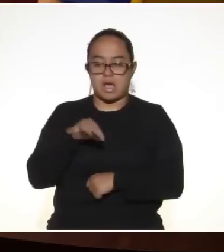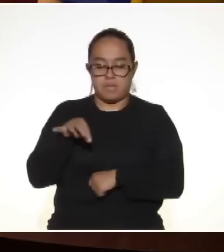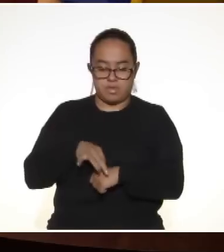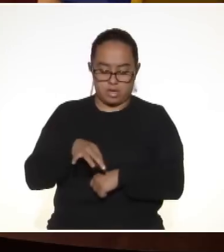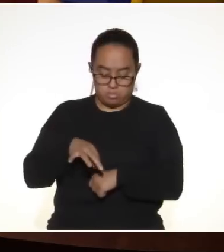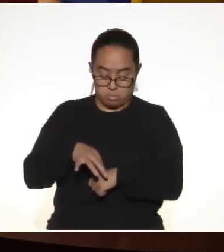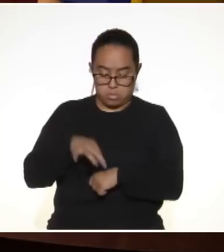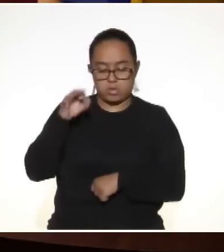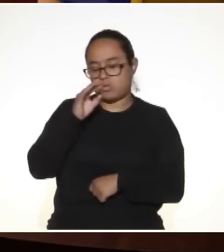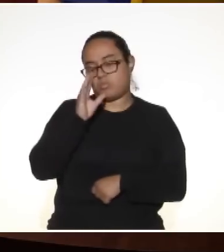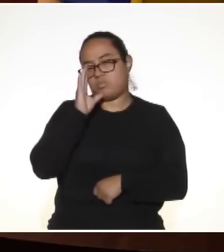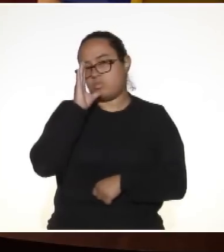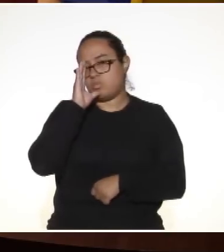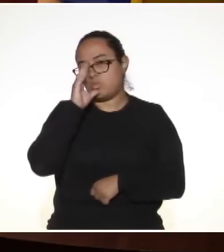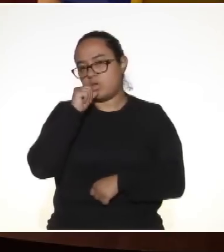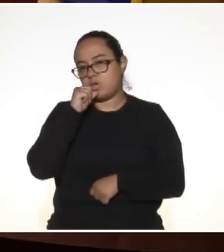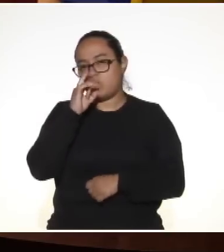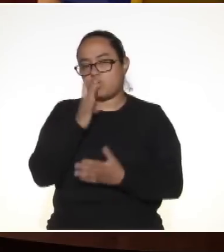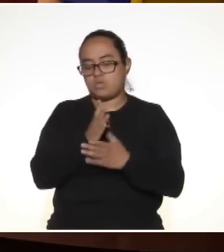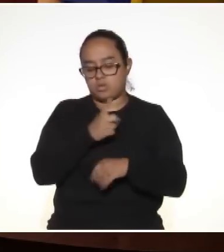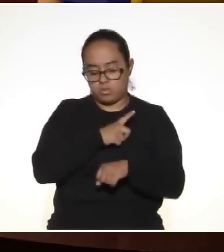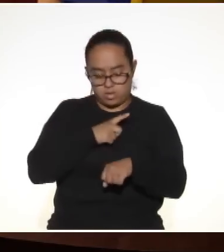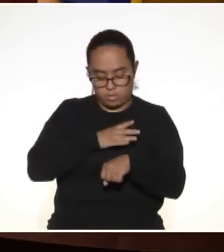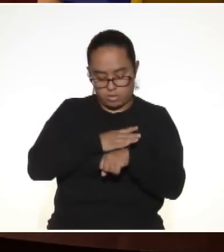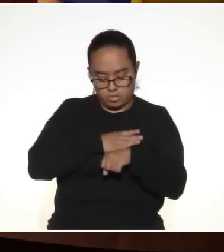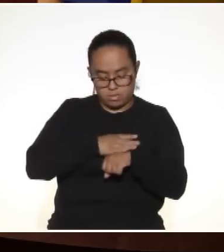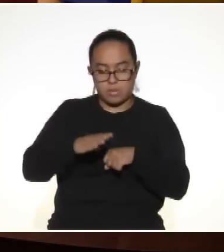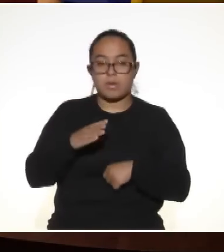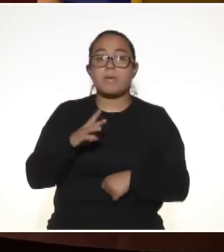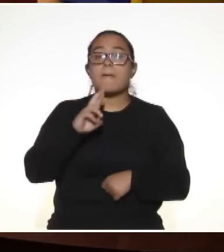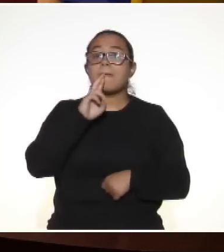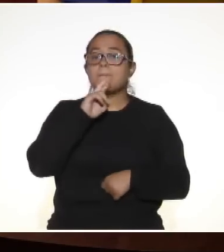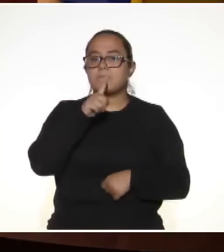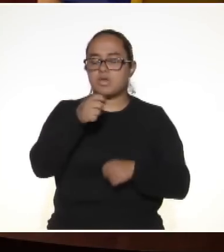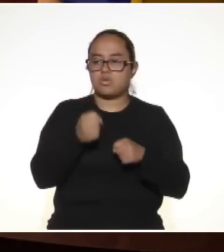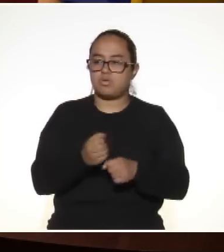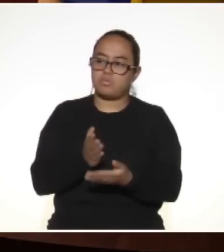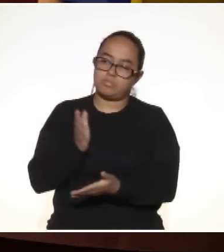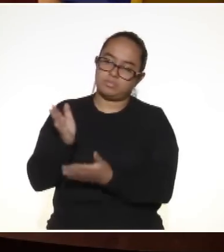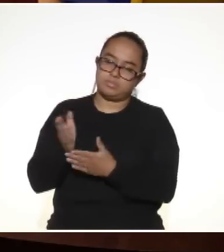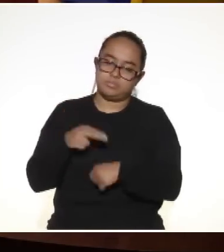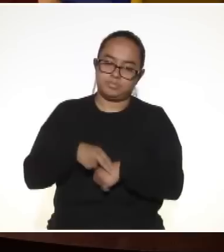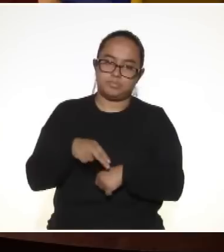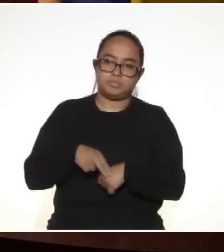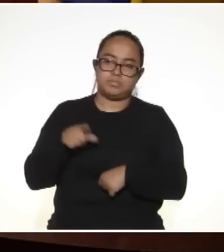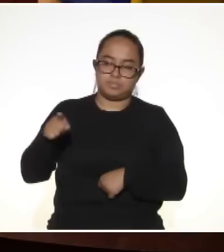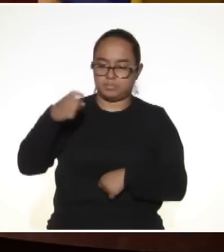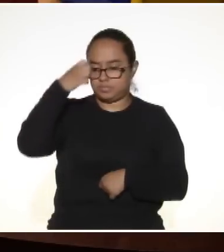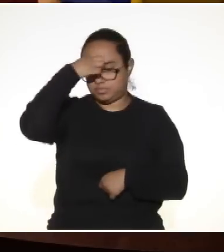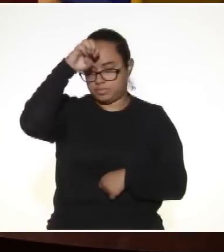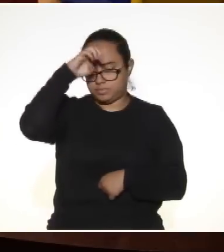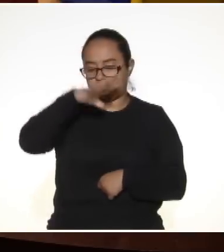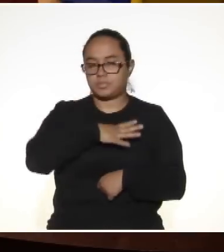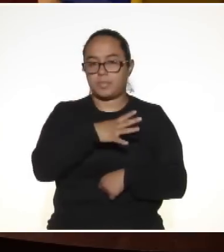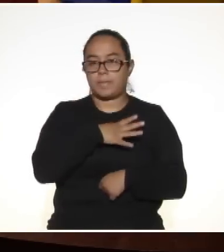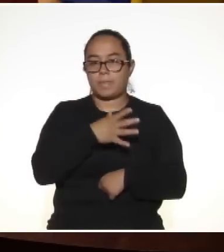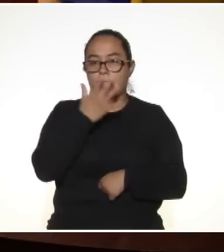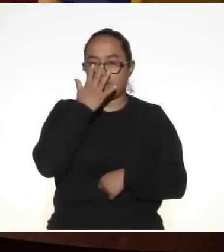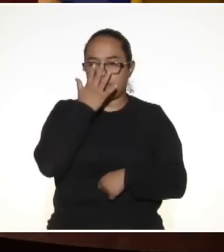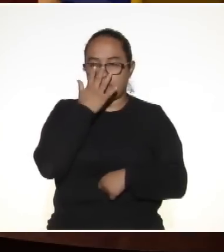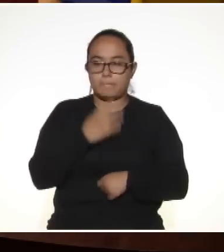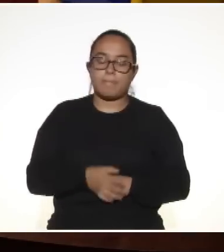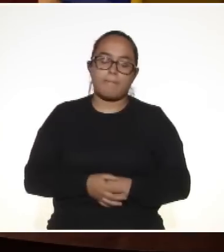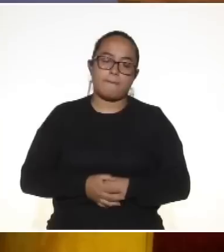que es solo el rasurarlo, ¿no? A lo mejor vete al doctor que lo haga alguien que sepa, eso es bien importante.